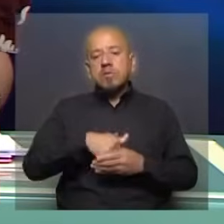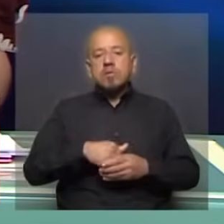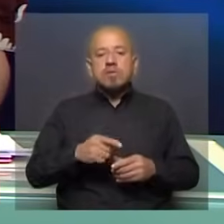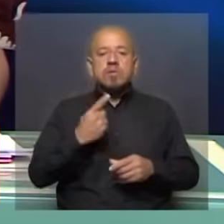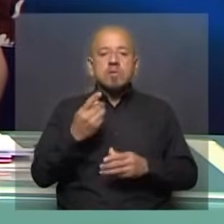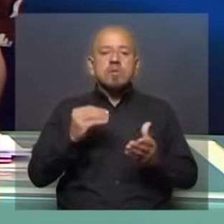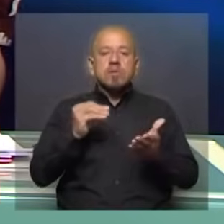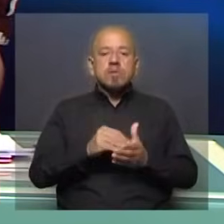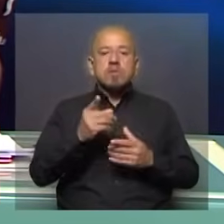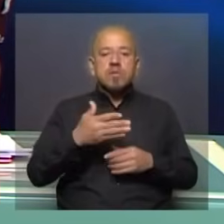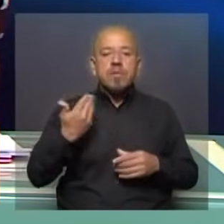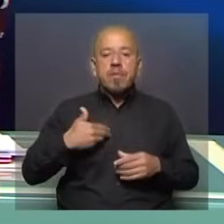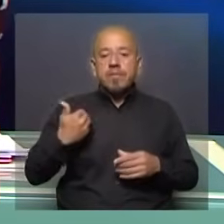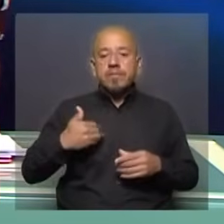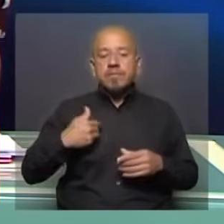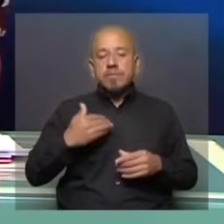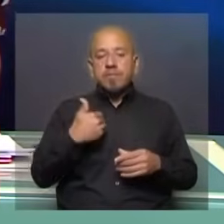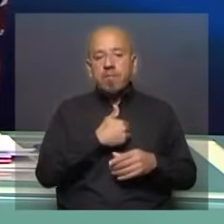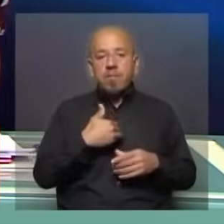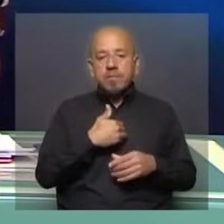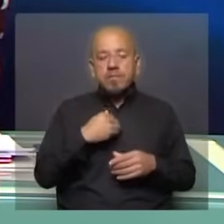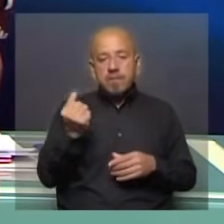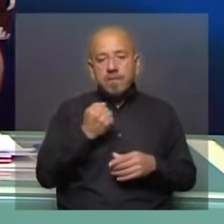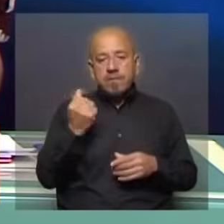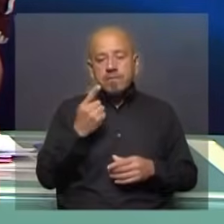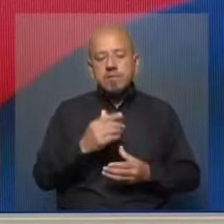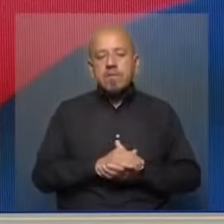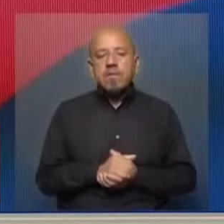elecciones como la Argentina tuvieron, por ejemplo, un rol clave también a la hora de elegir.